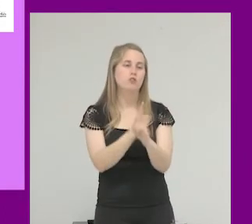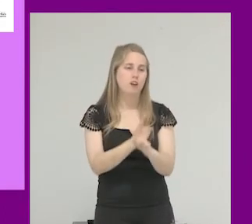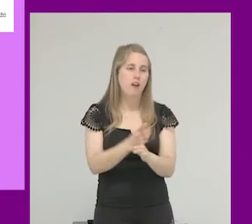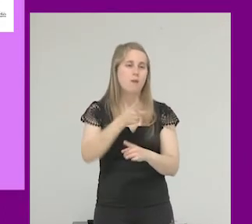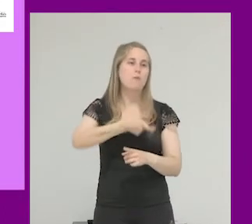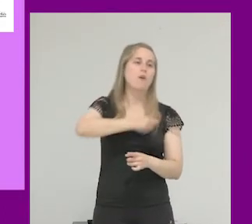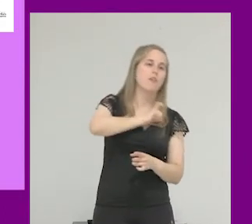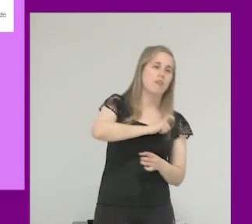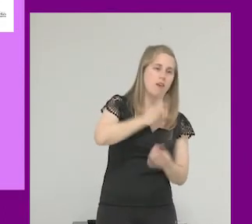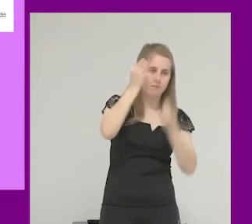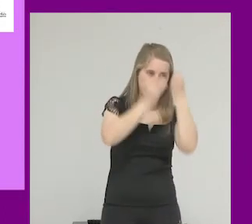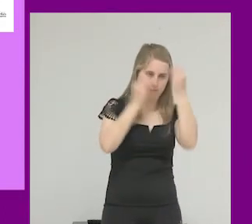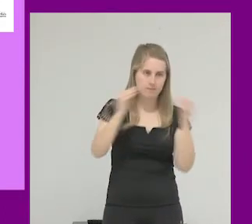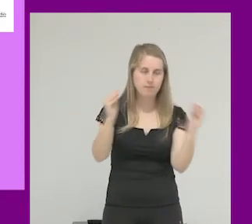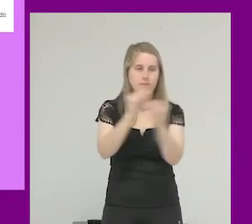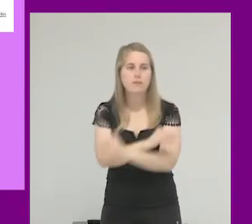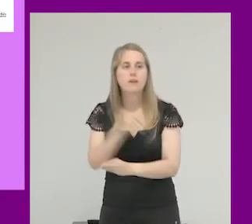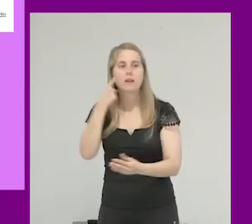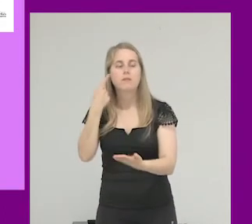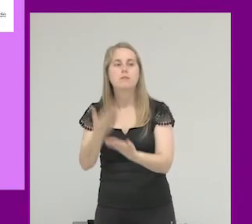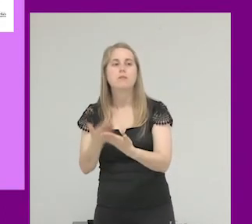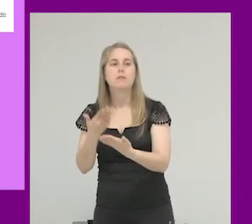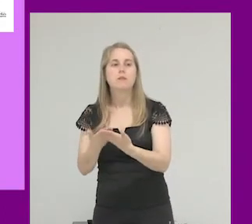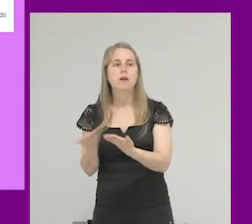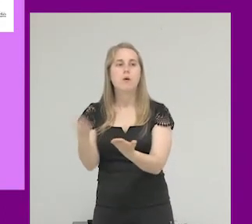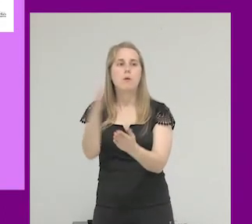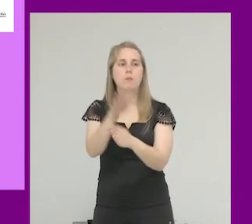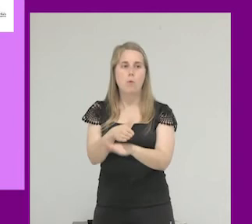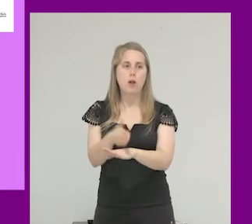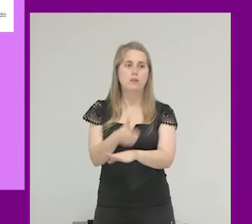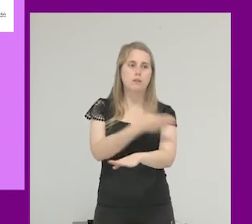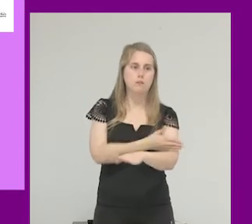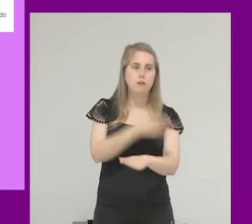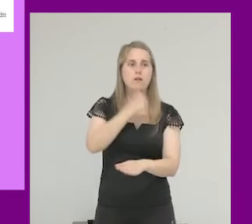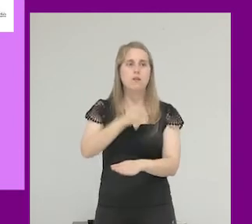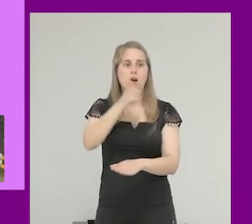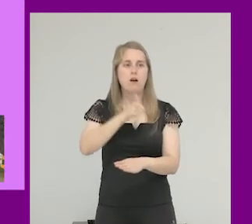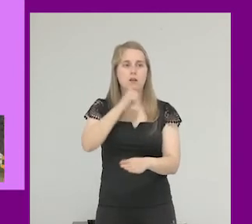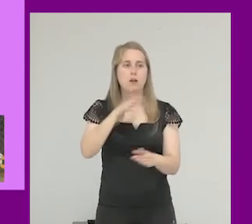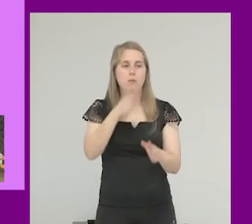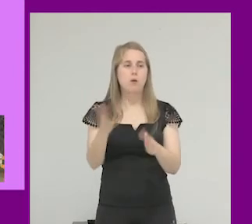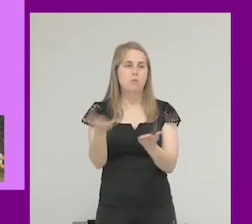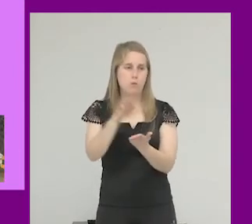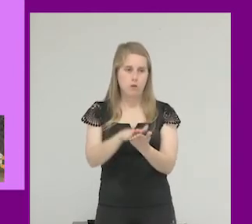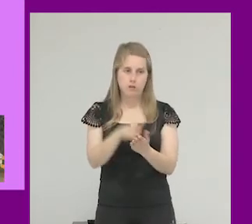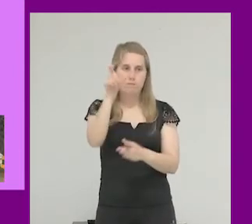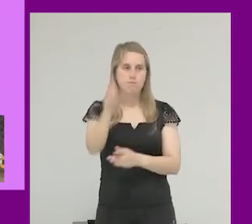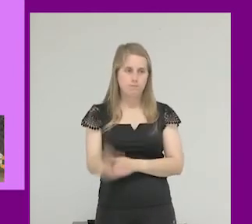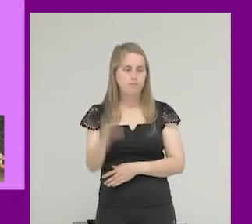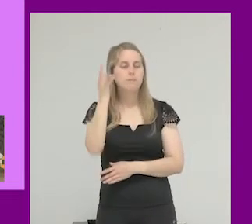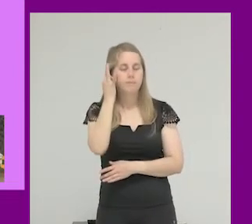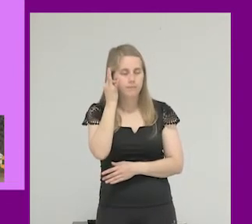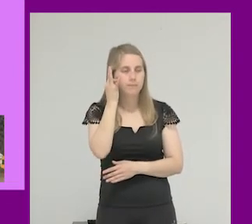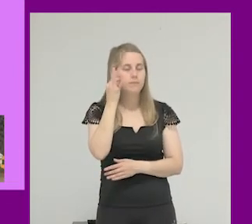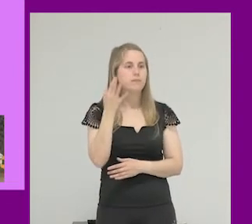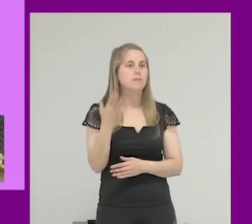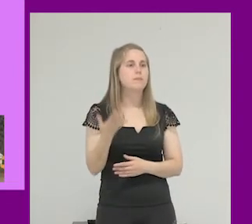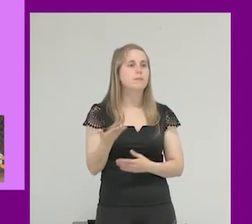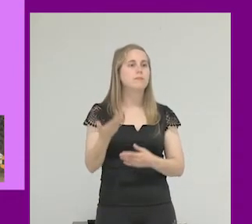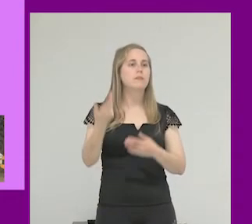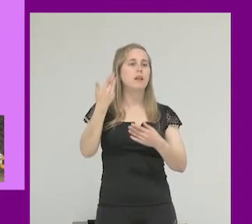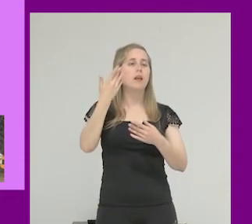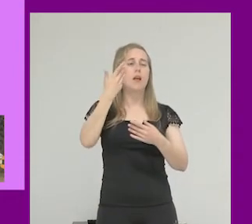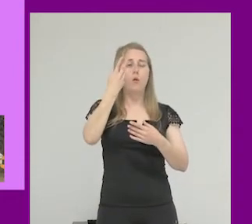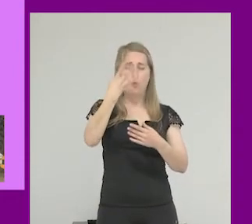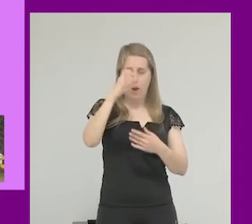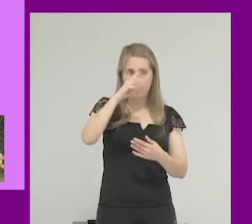que aseguraban la muerte a las mujeres que se resistieran durante una agresión. Hace exactamente